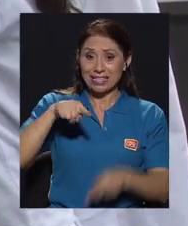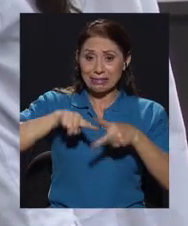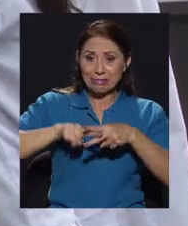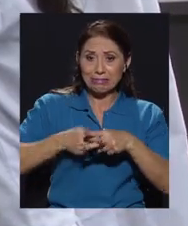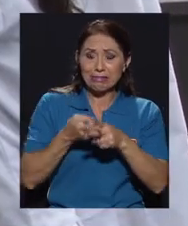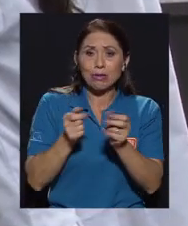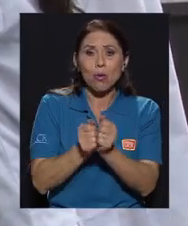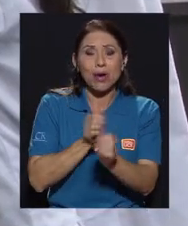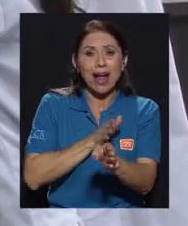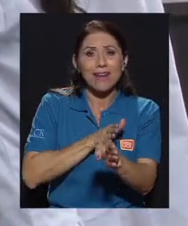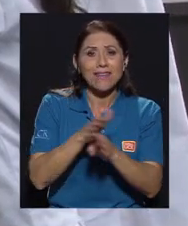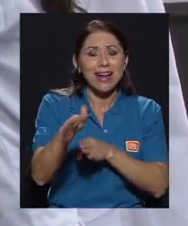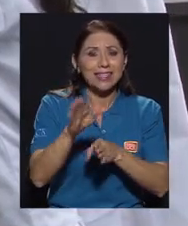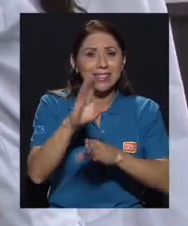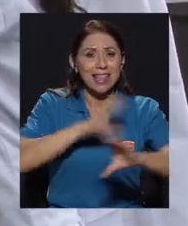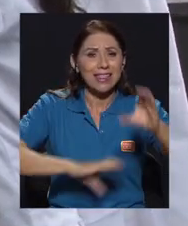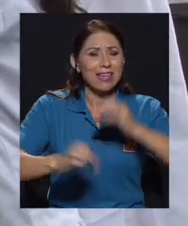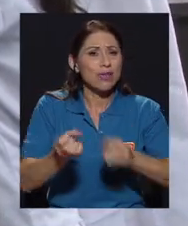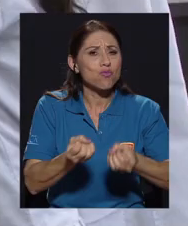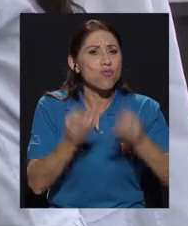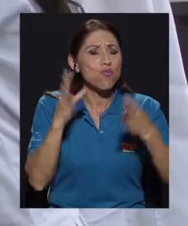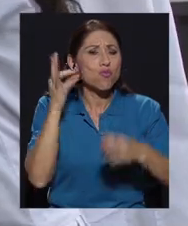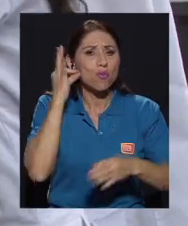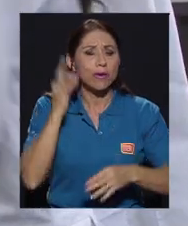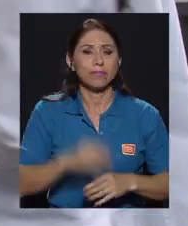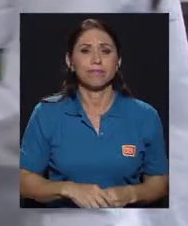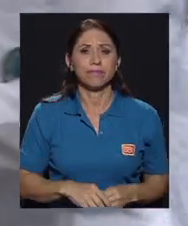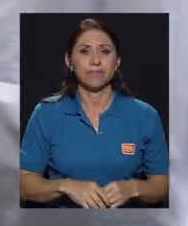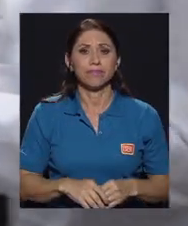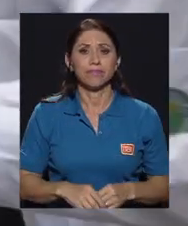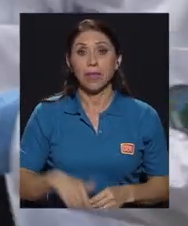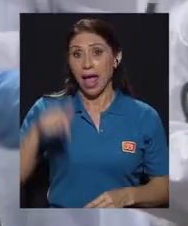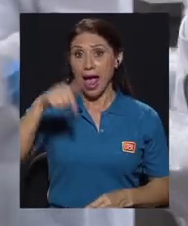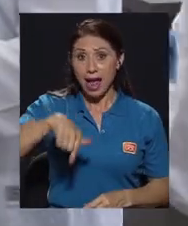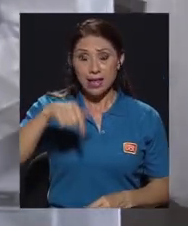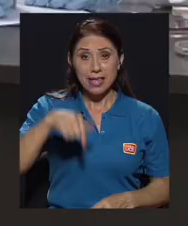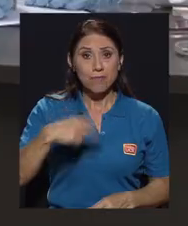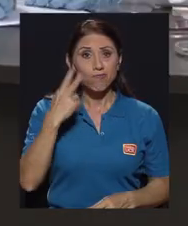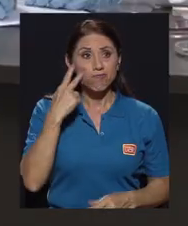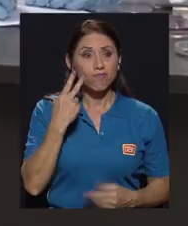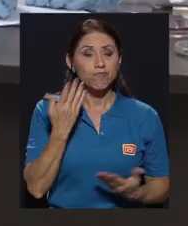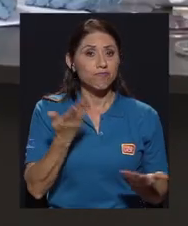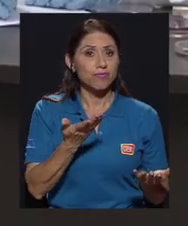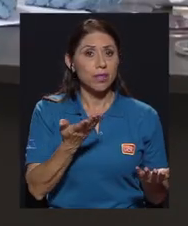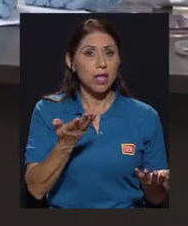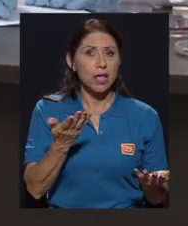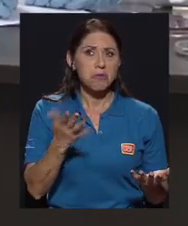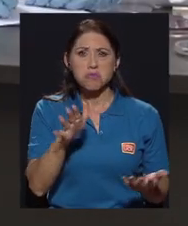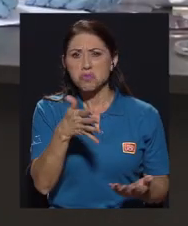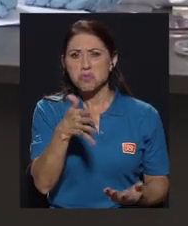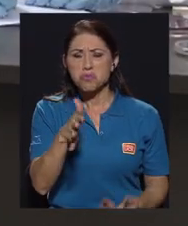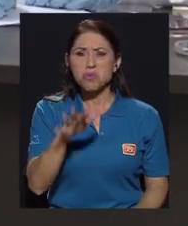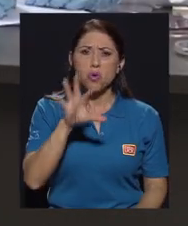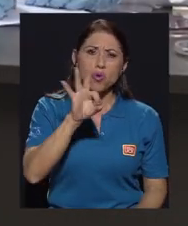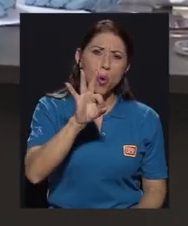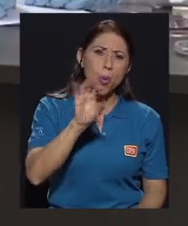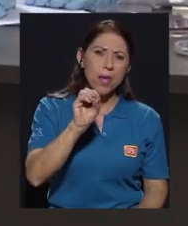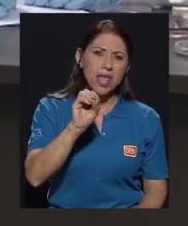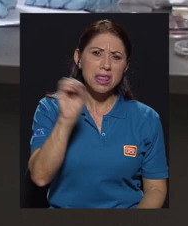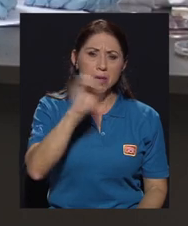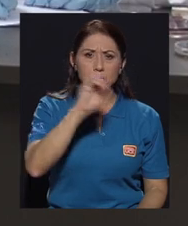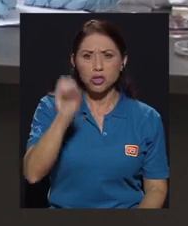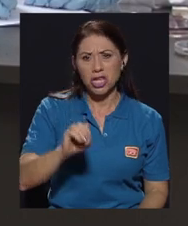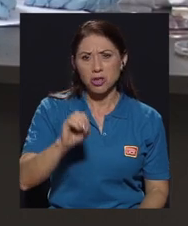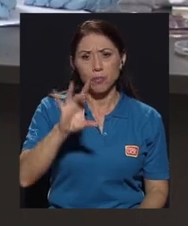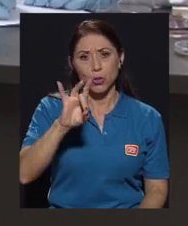carreras científicas miles de mujeres. Sí, aquí apreciamos un poco de alrededor del 90, el